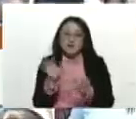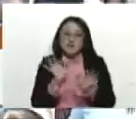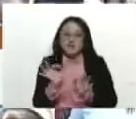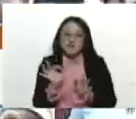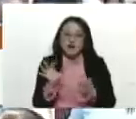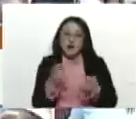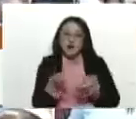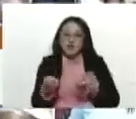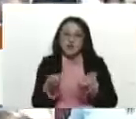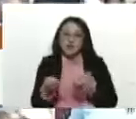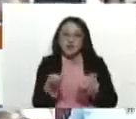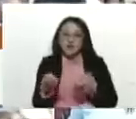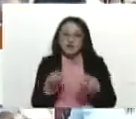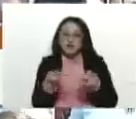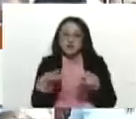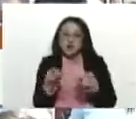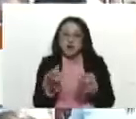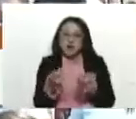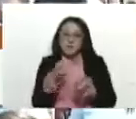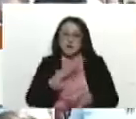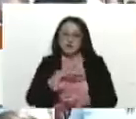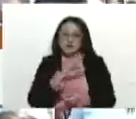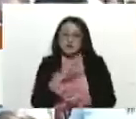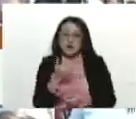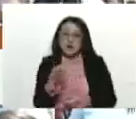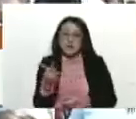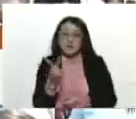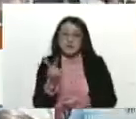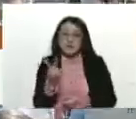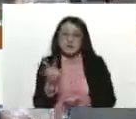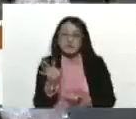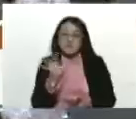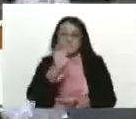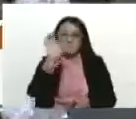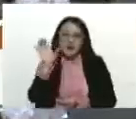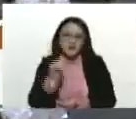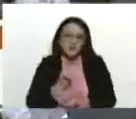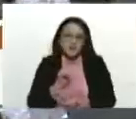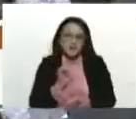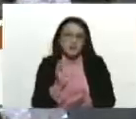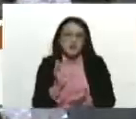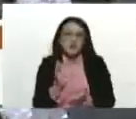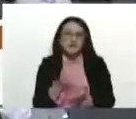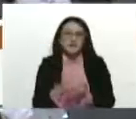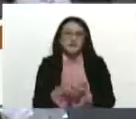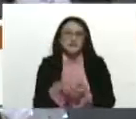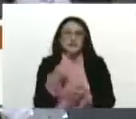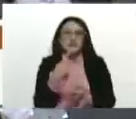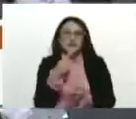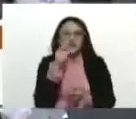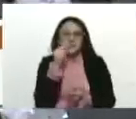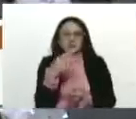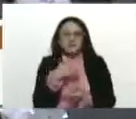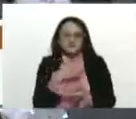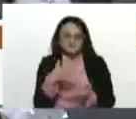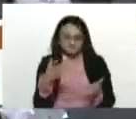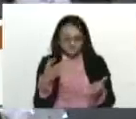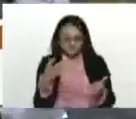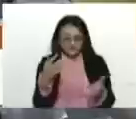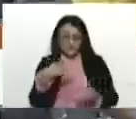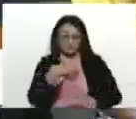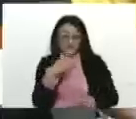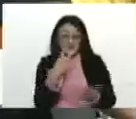de coordinación económica y social que tiene un país esto lo niegan los monetaristas Milton frima ganó el primero de setenta y seis